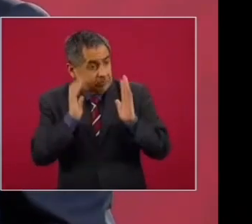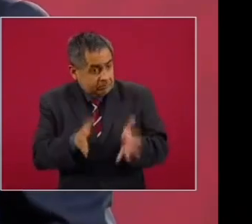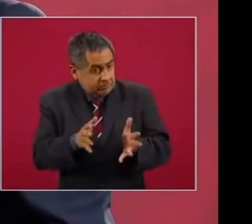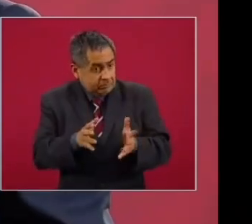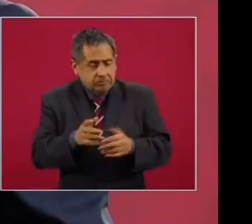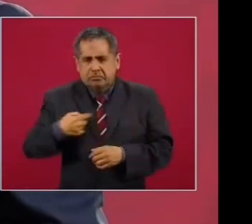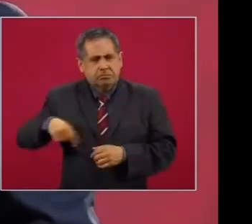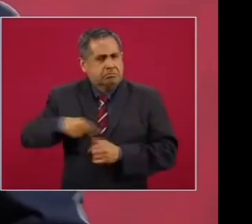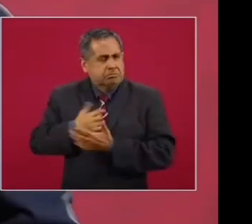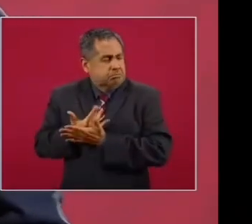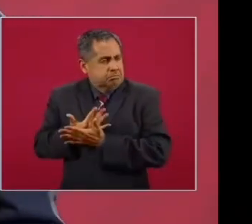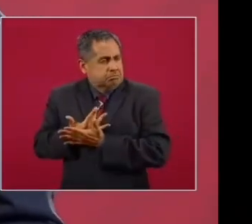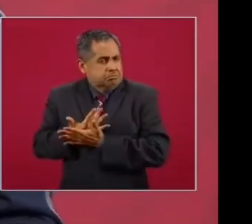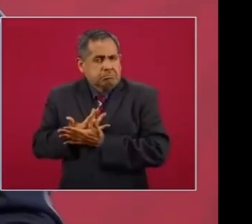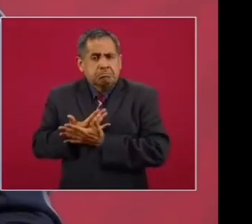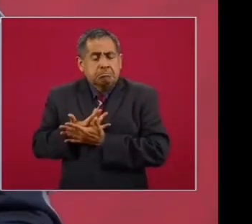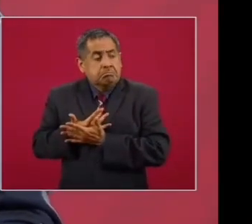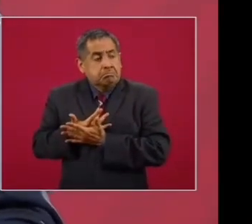esperamos,